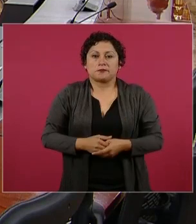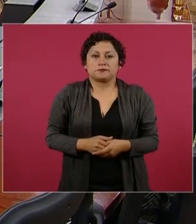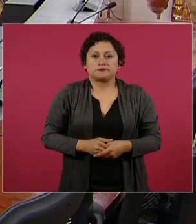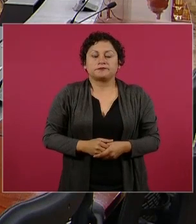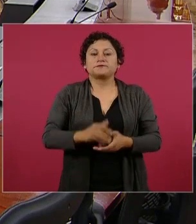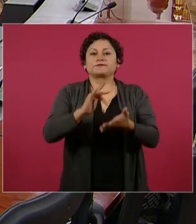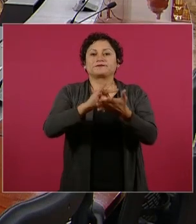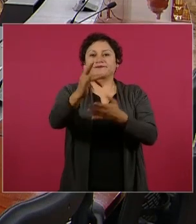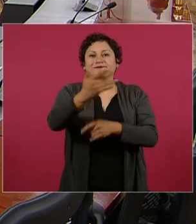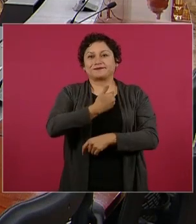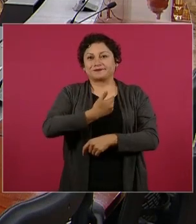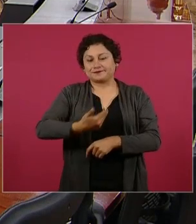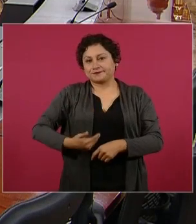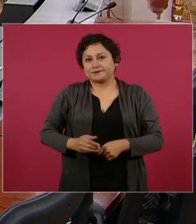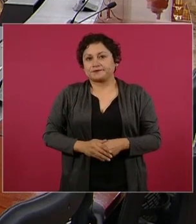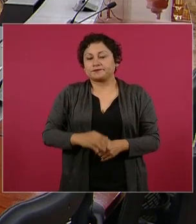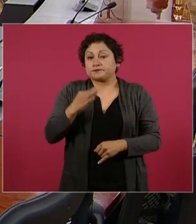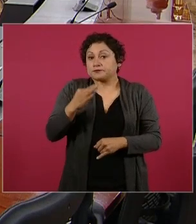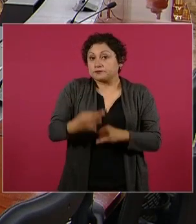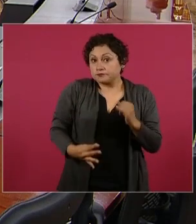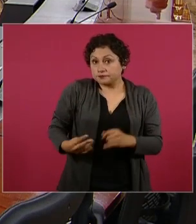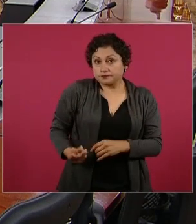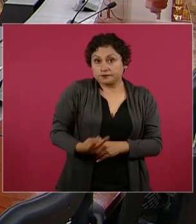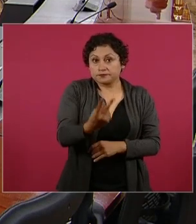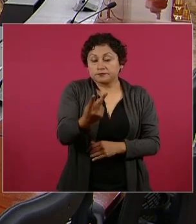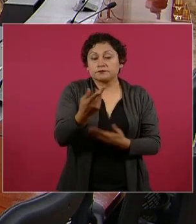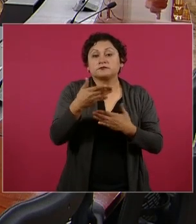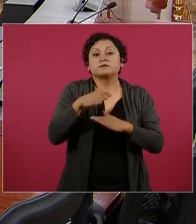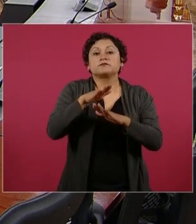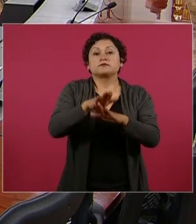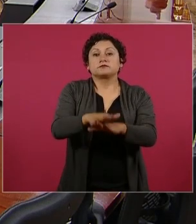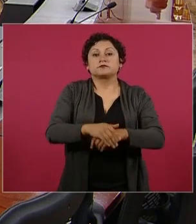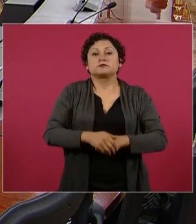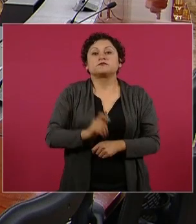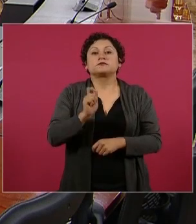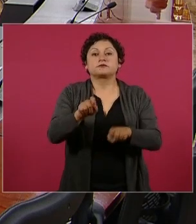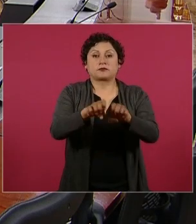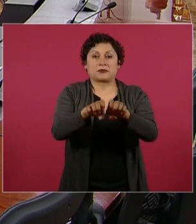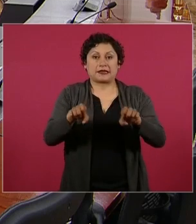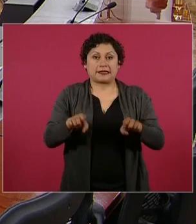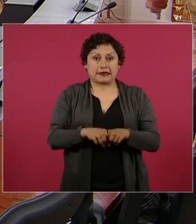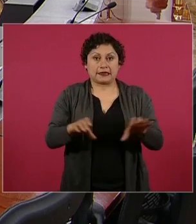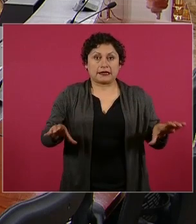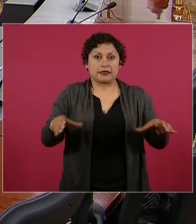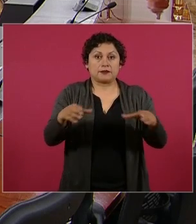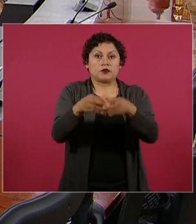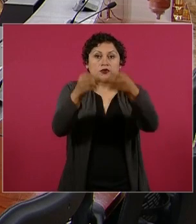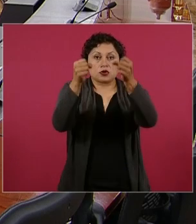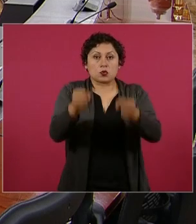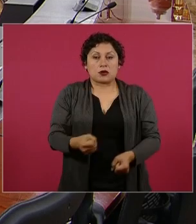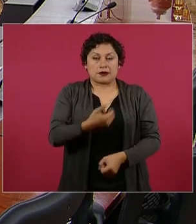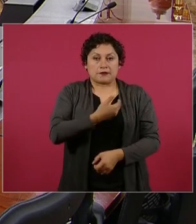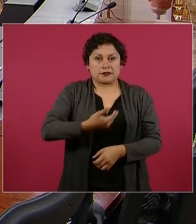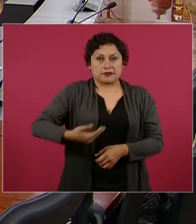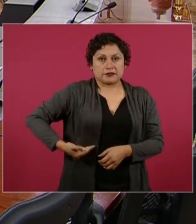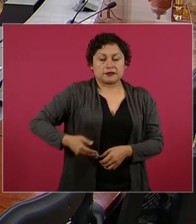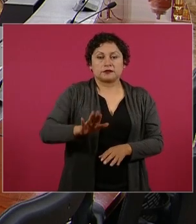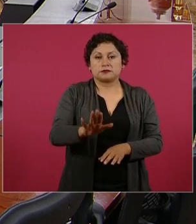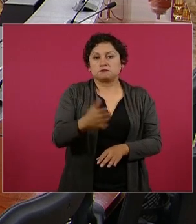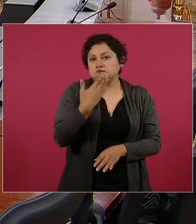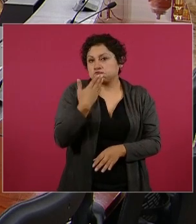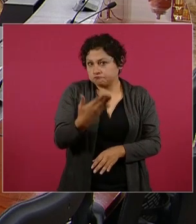Gracias, presidente. Una última pregunta es sobre el gabinete de seguridad. Es saber, en octubre del